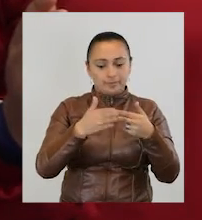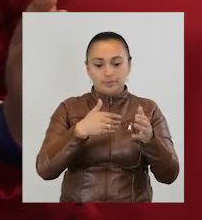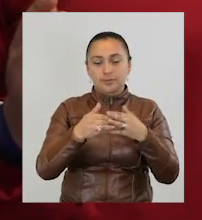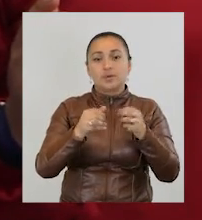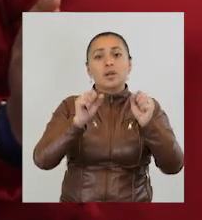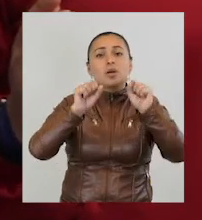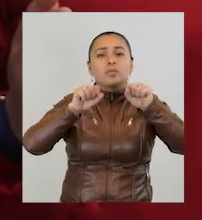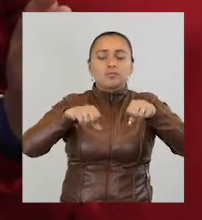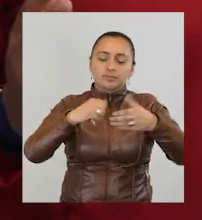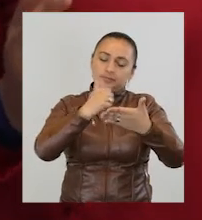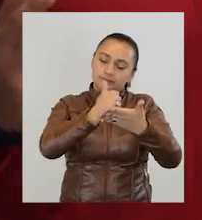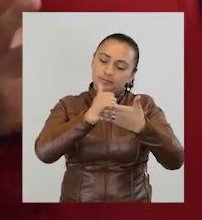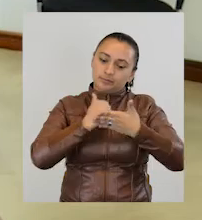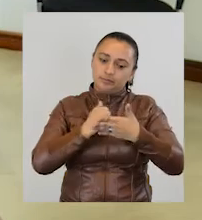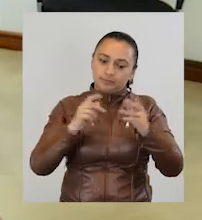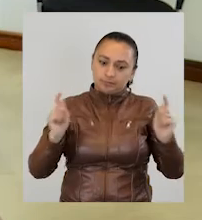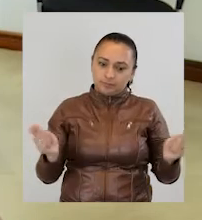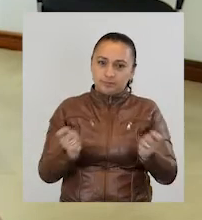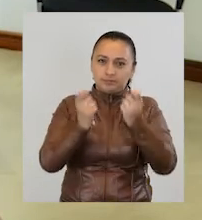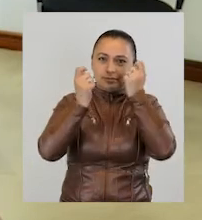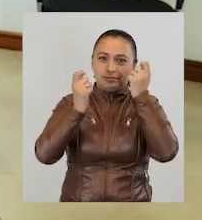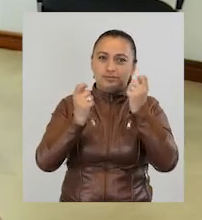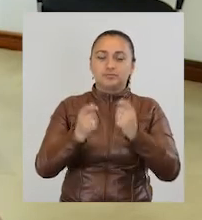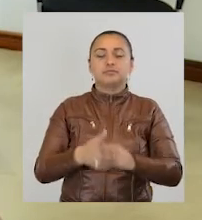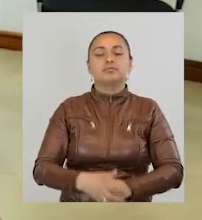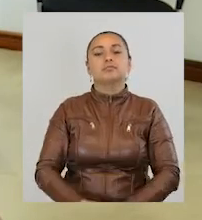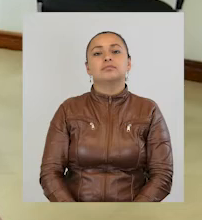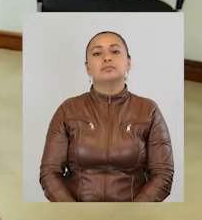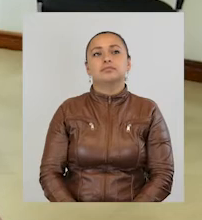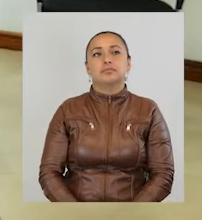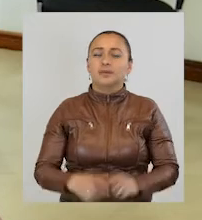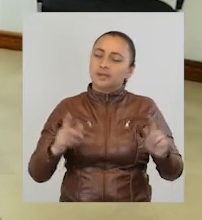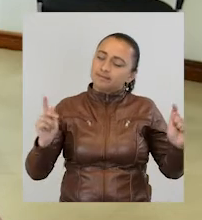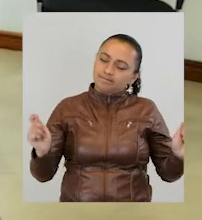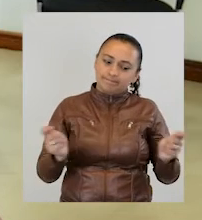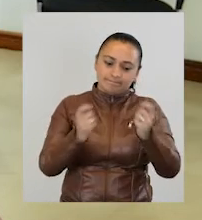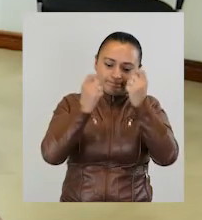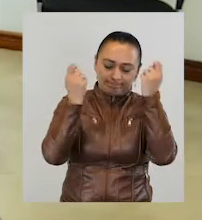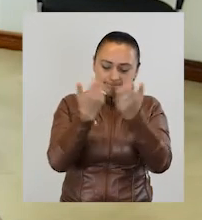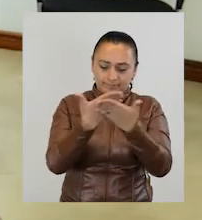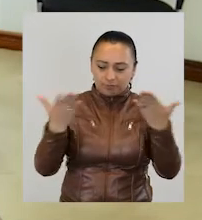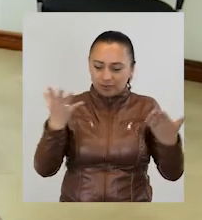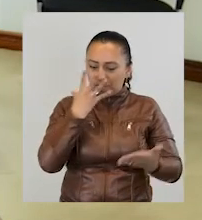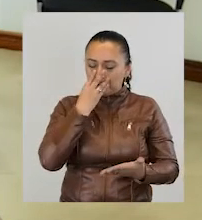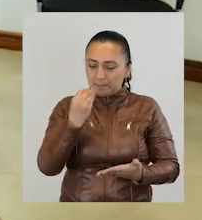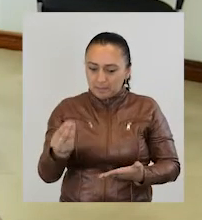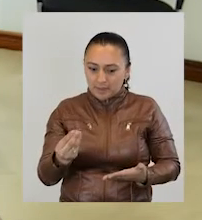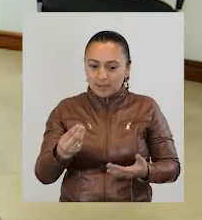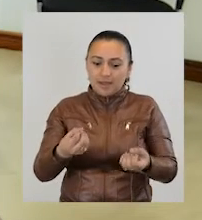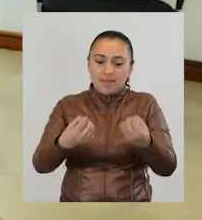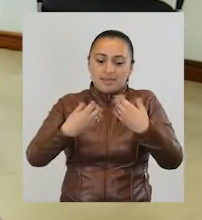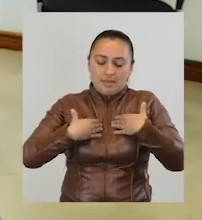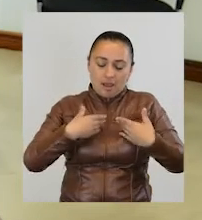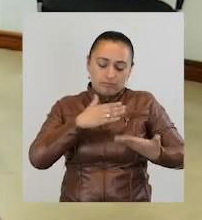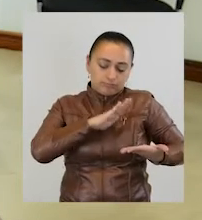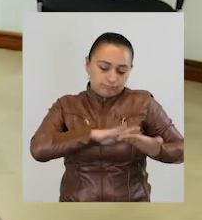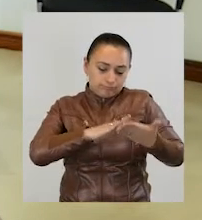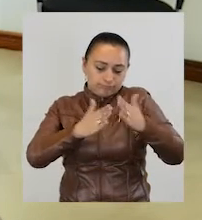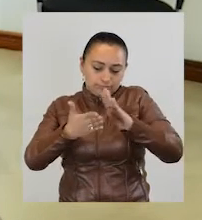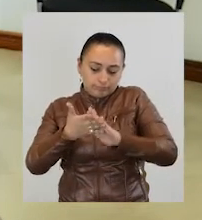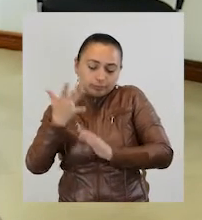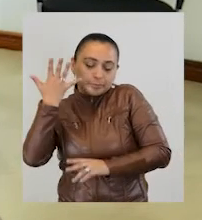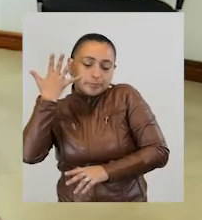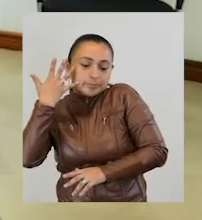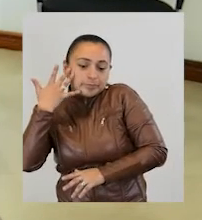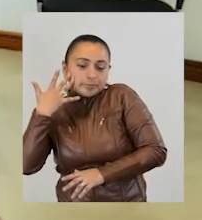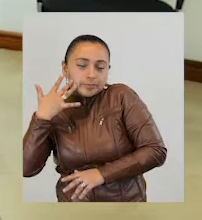a los que nos ofenden. No nos dejes caer en la tentación y líbranos del mal. Líbranos, Señor, de todos los